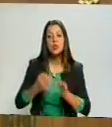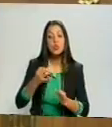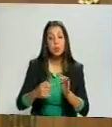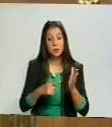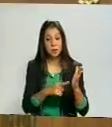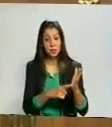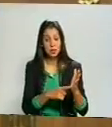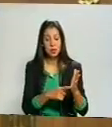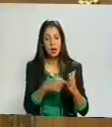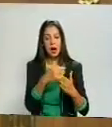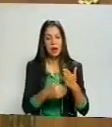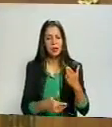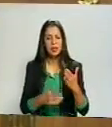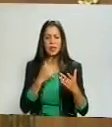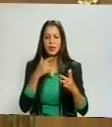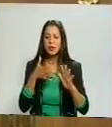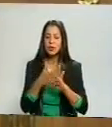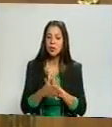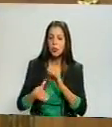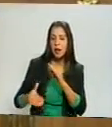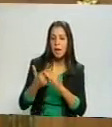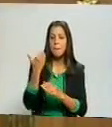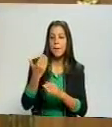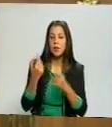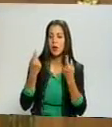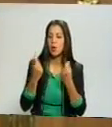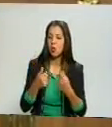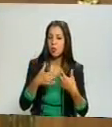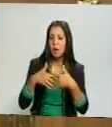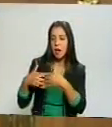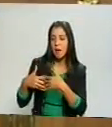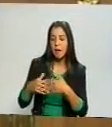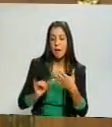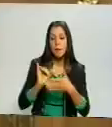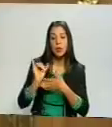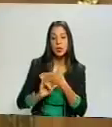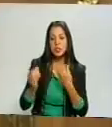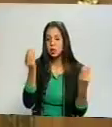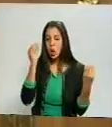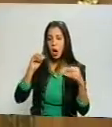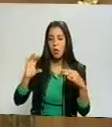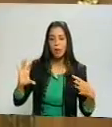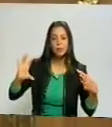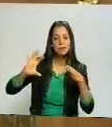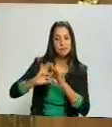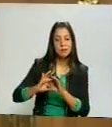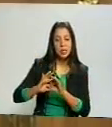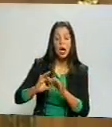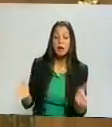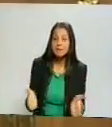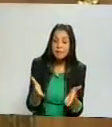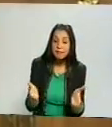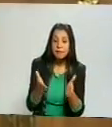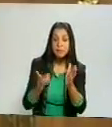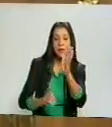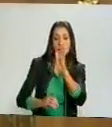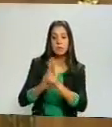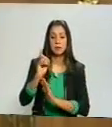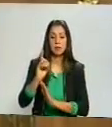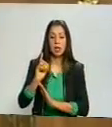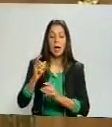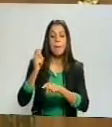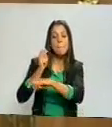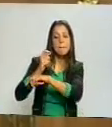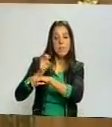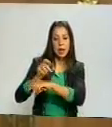un instrumento jurídico que mejorará el modelo económico financiero de los proyectos de alianzas estratégicas e impulsará el crecimiento del sector